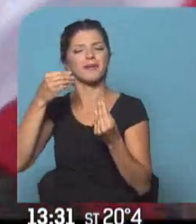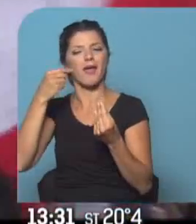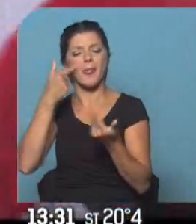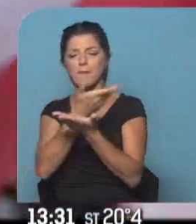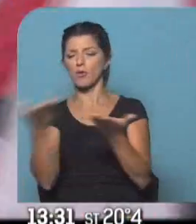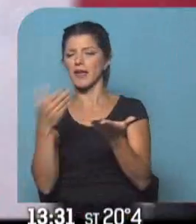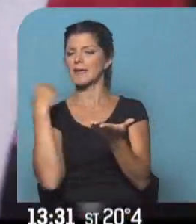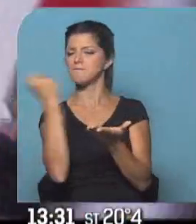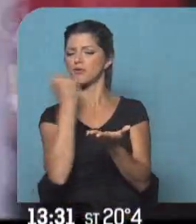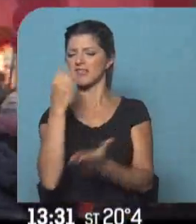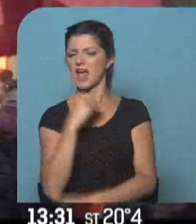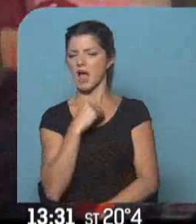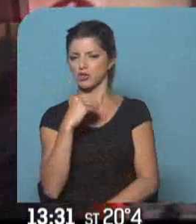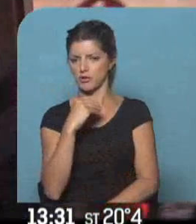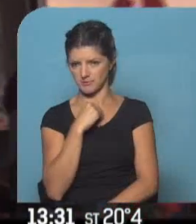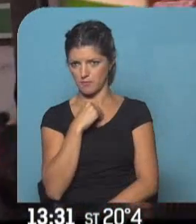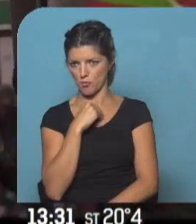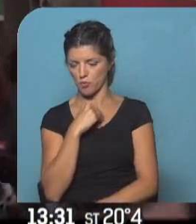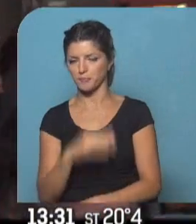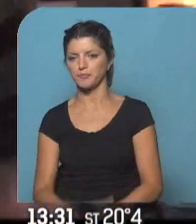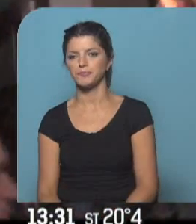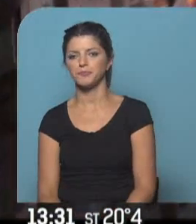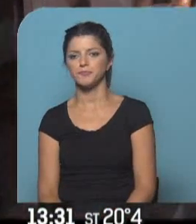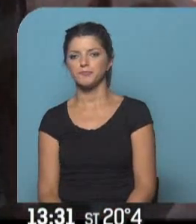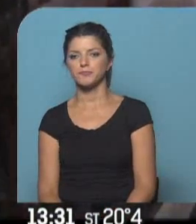y la identidad polaca.